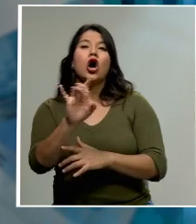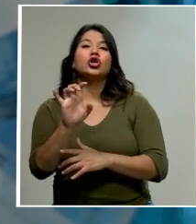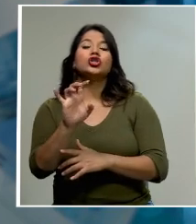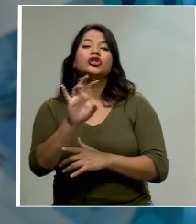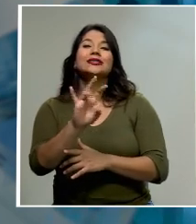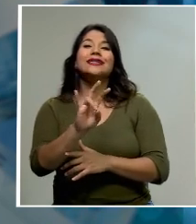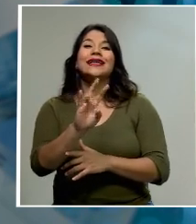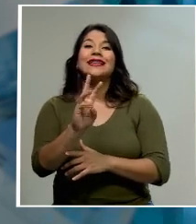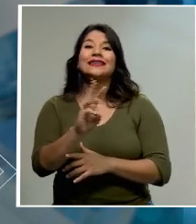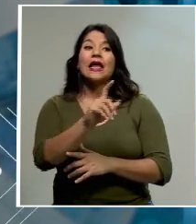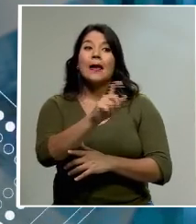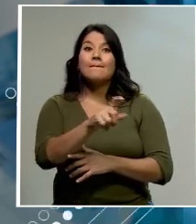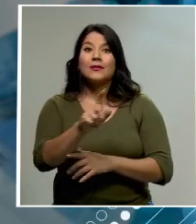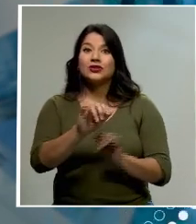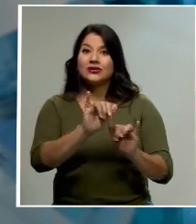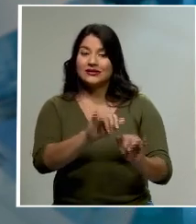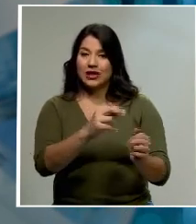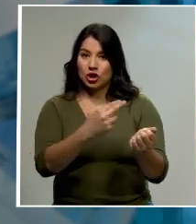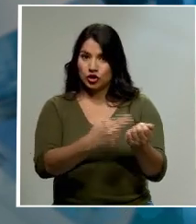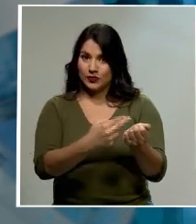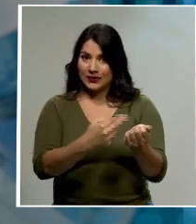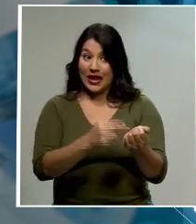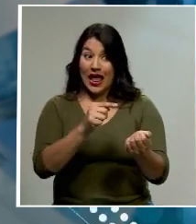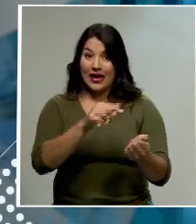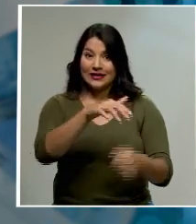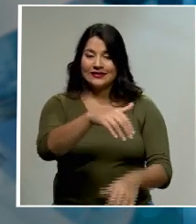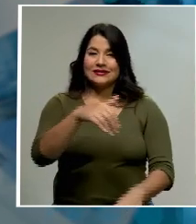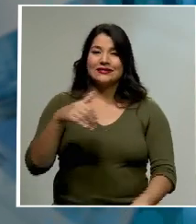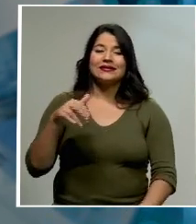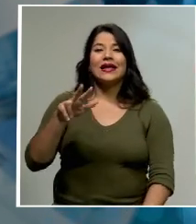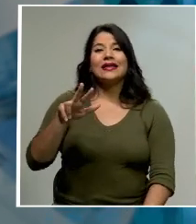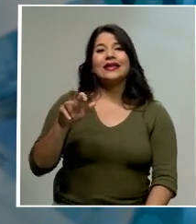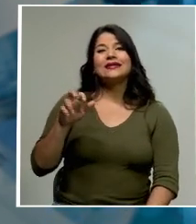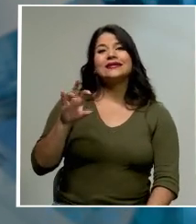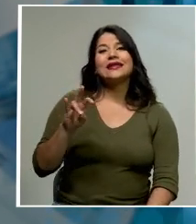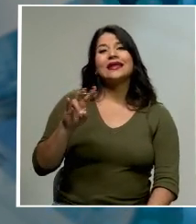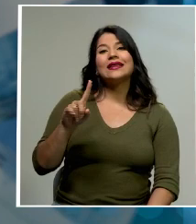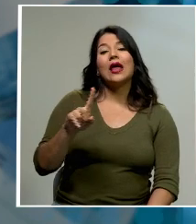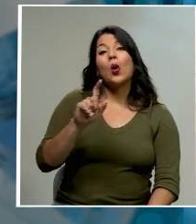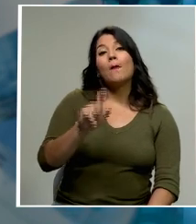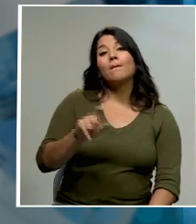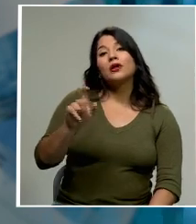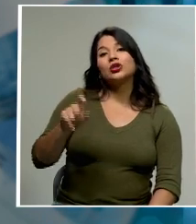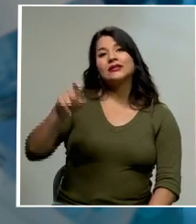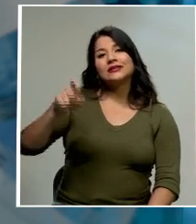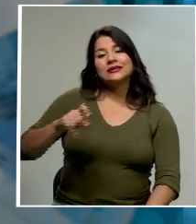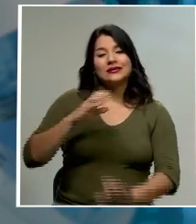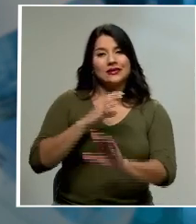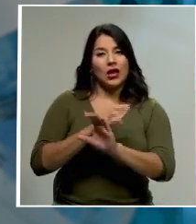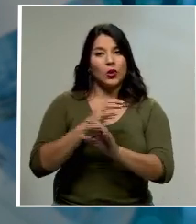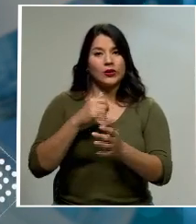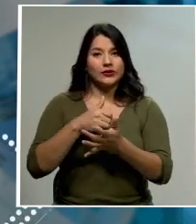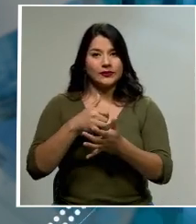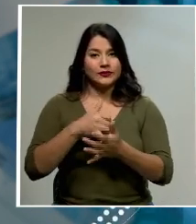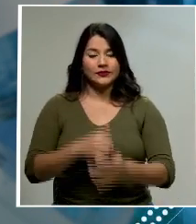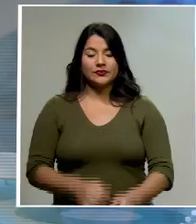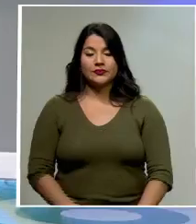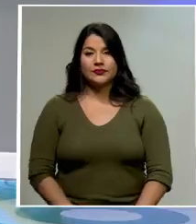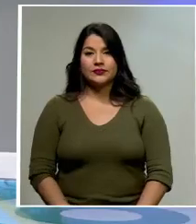876 internaciones, de las cuales 371 requieren de cuidados intensivos.